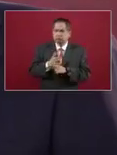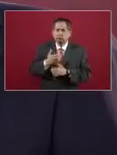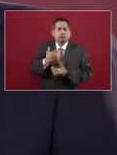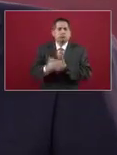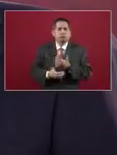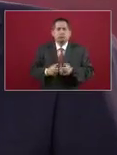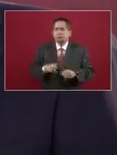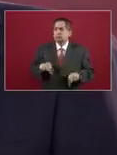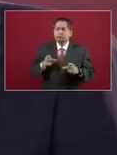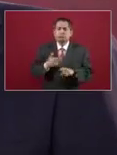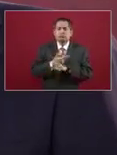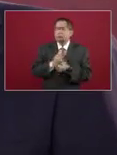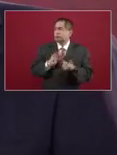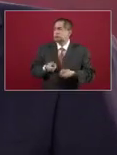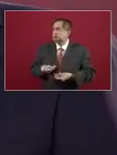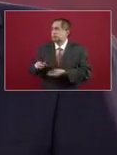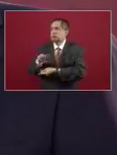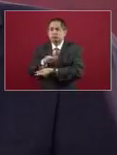comercio.